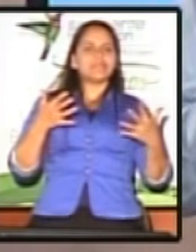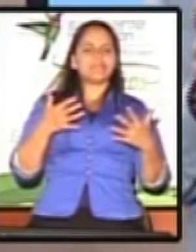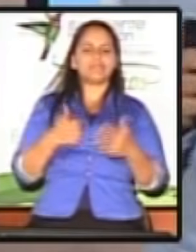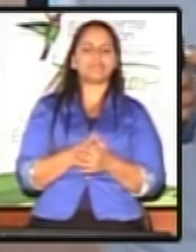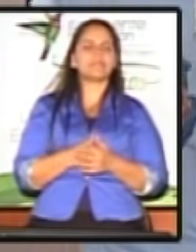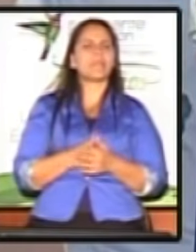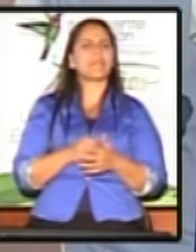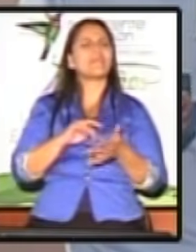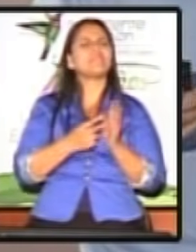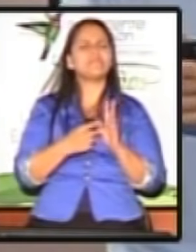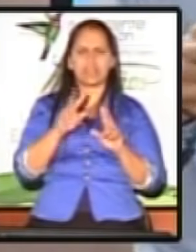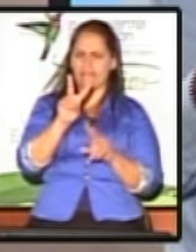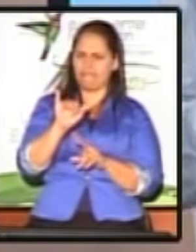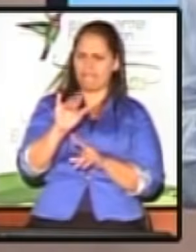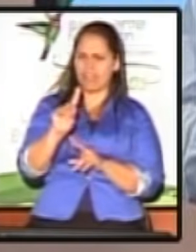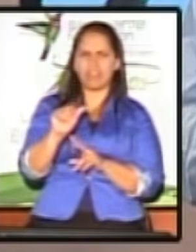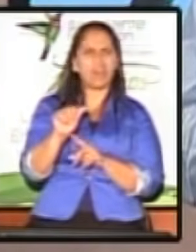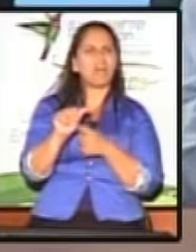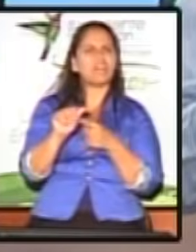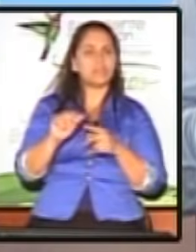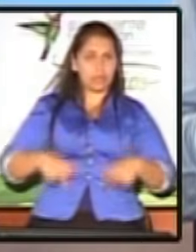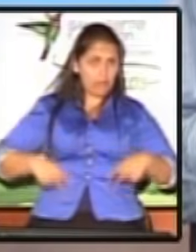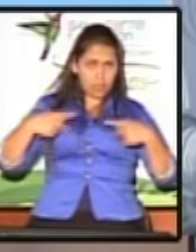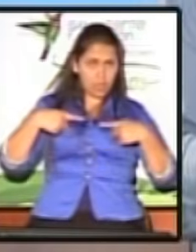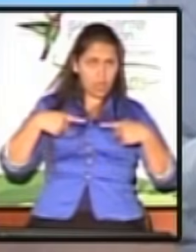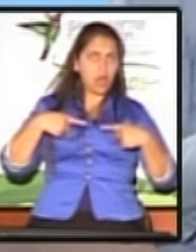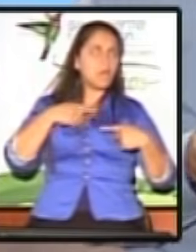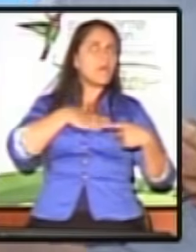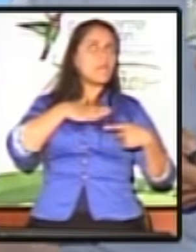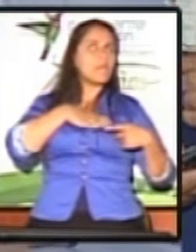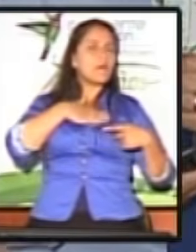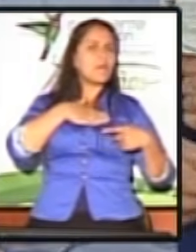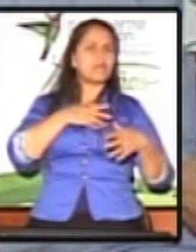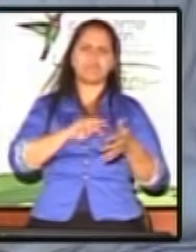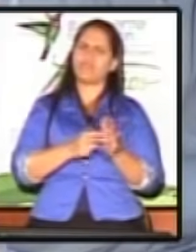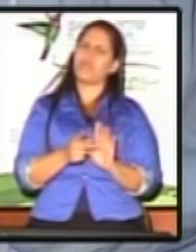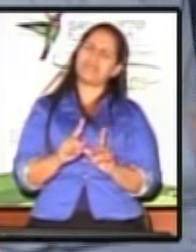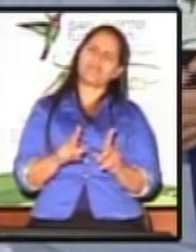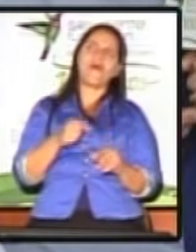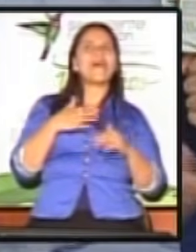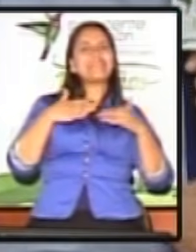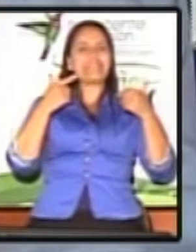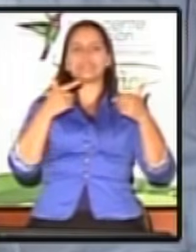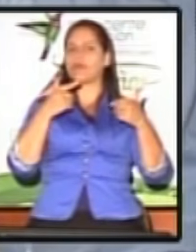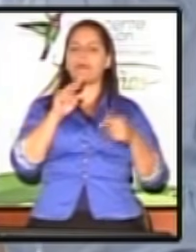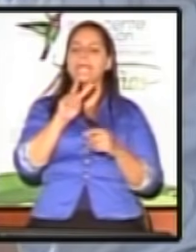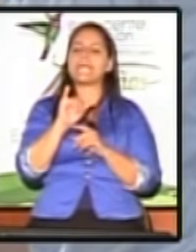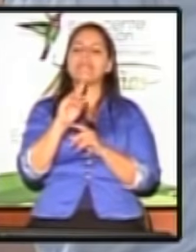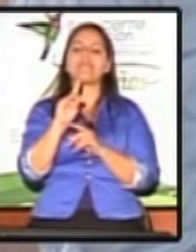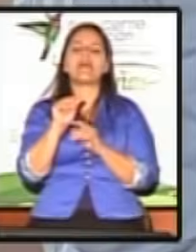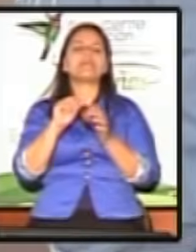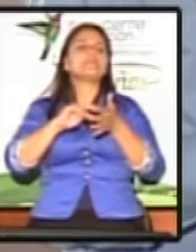¿Qué significa la vida? No necesariamente tener signos vitales y estar alegre. La vida es mucho más